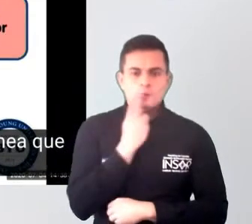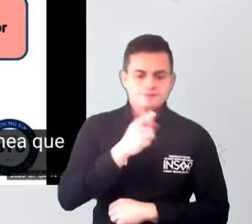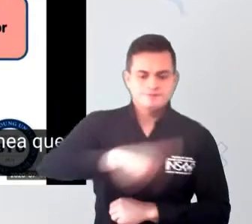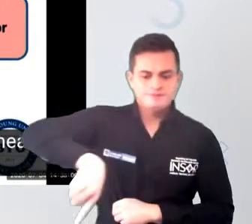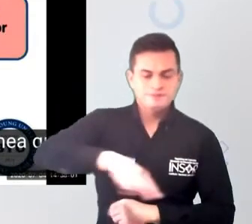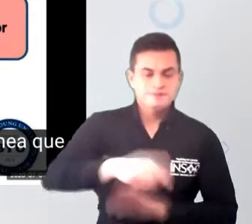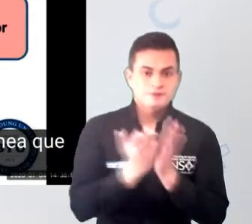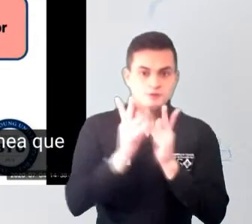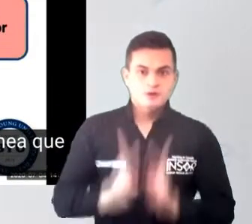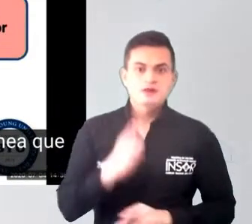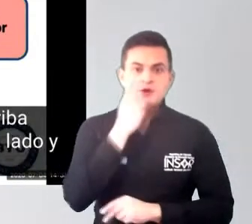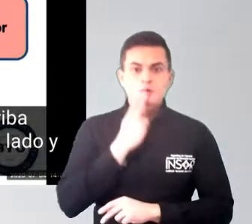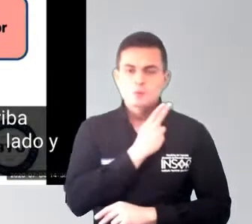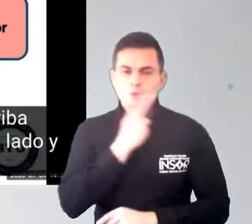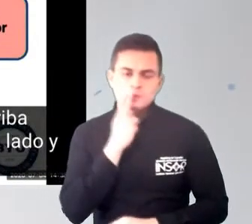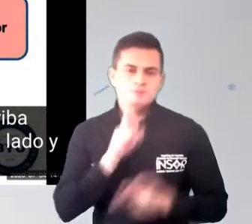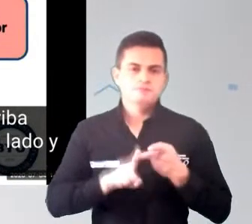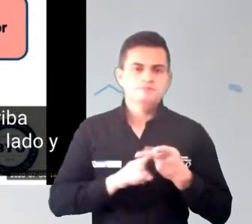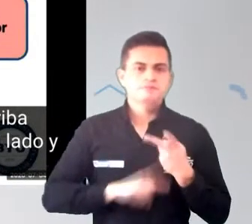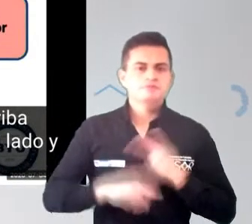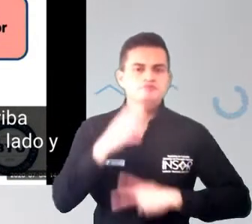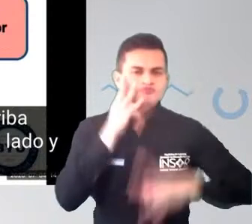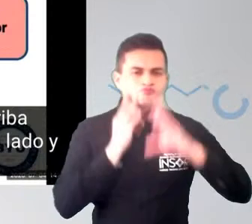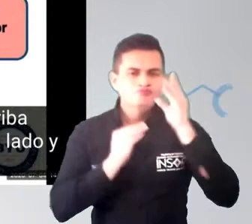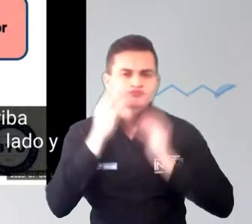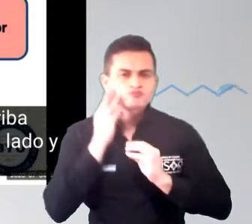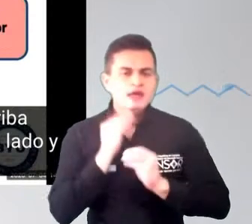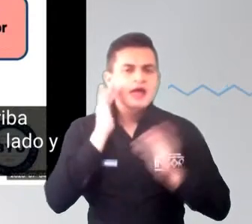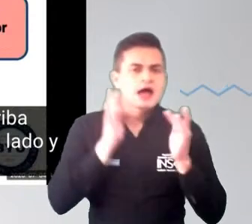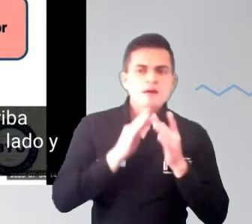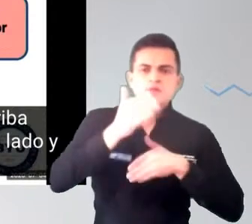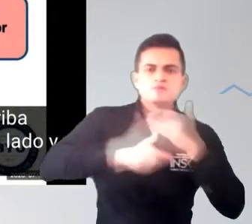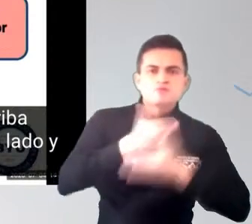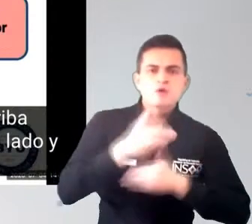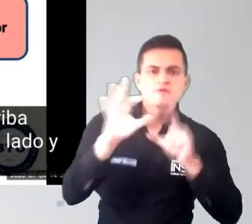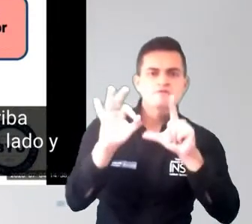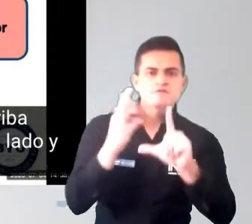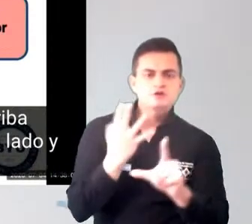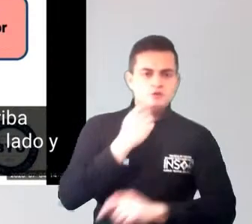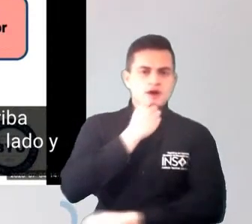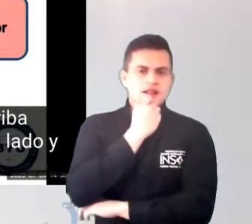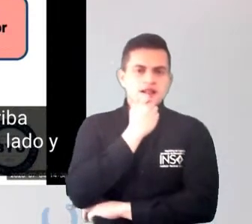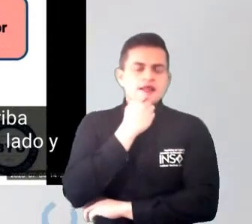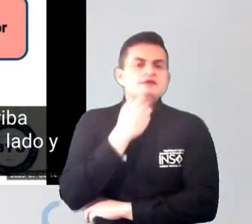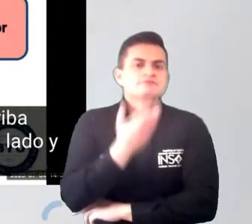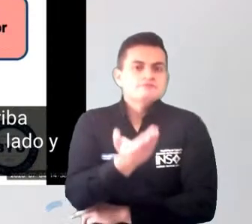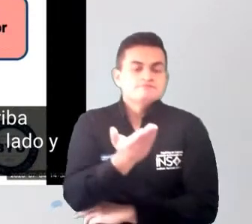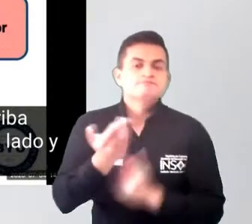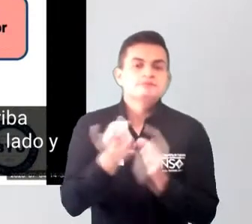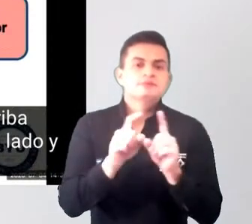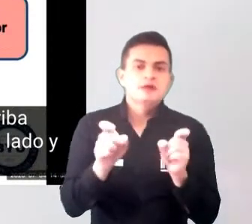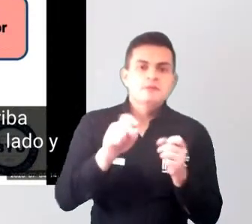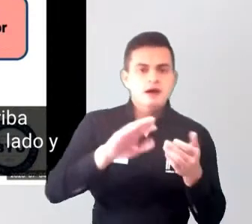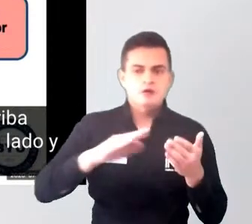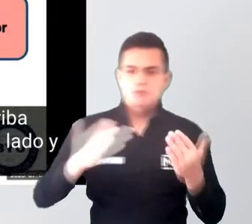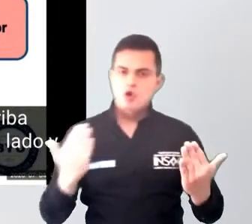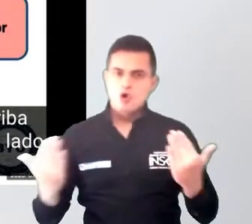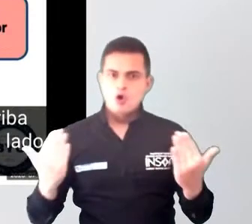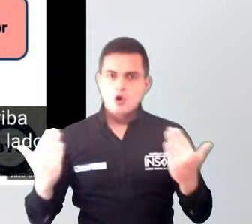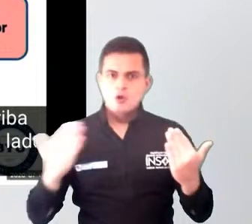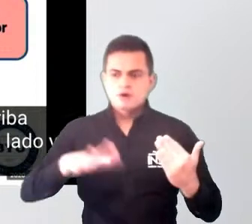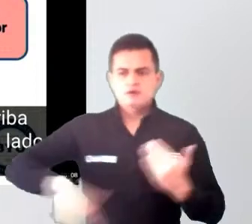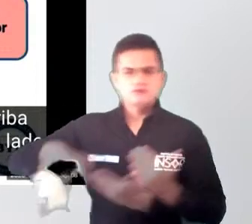en experiencias en línea que hayan tenido, comparación con las experiencias tradicionales? Deseo